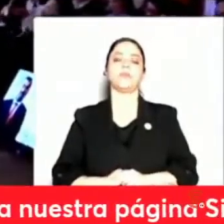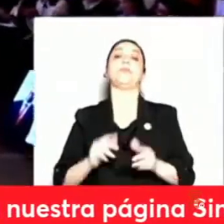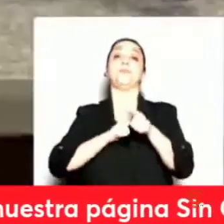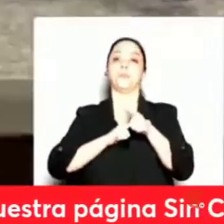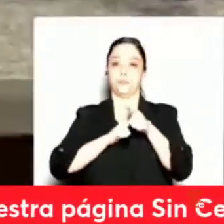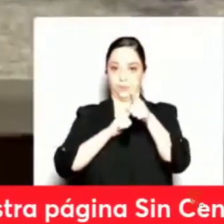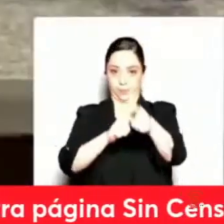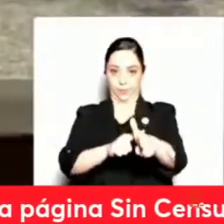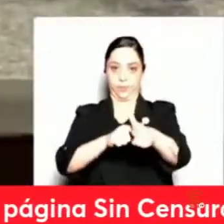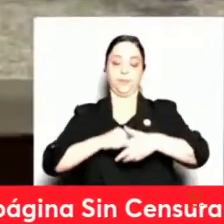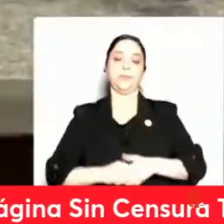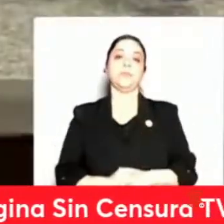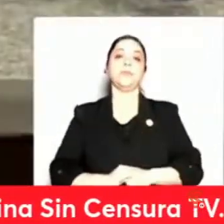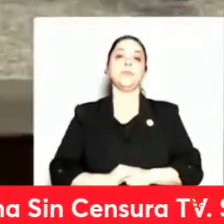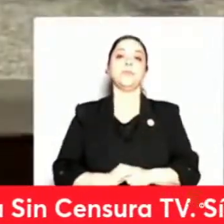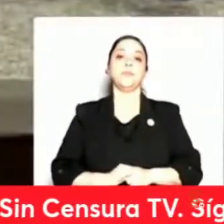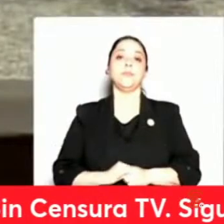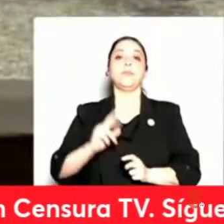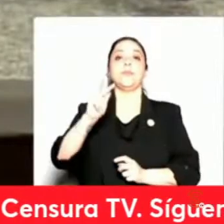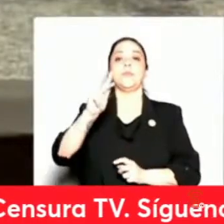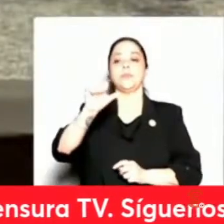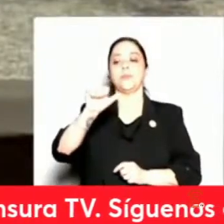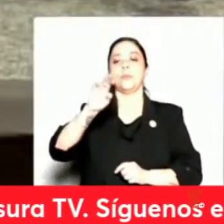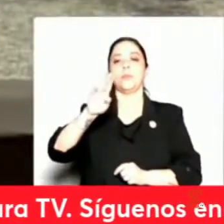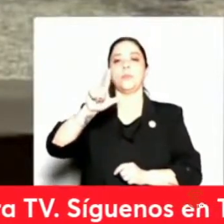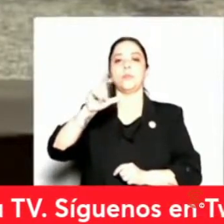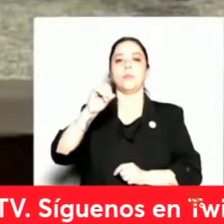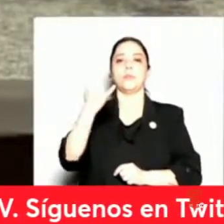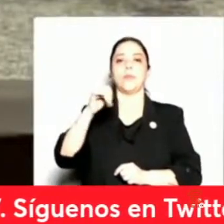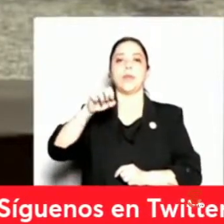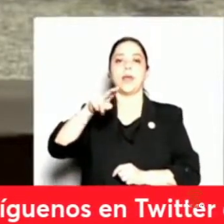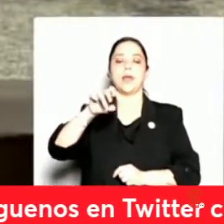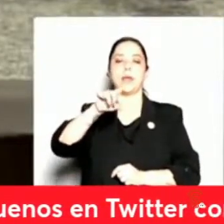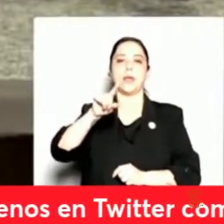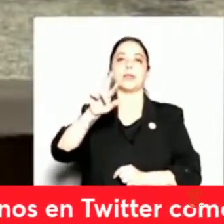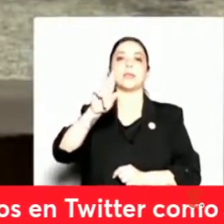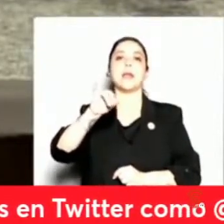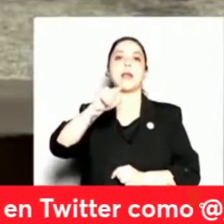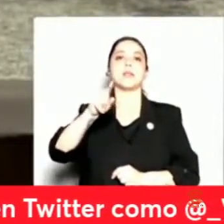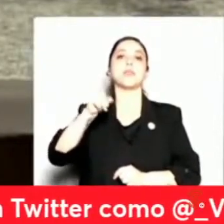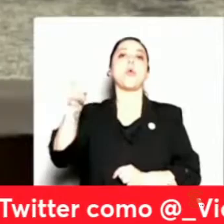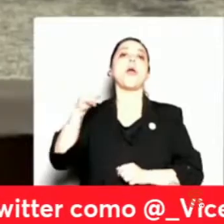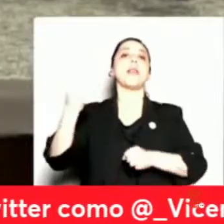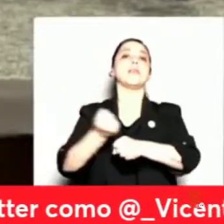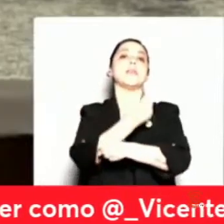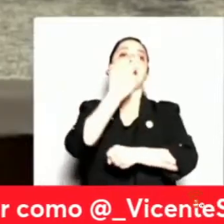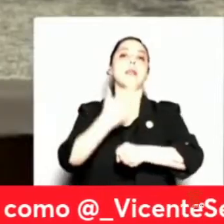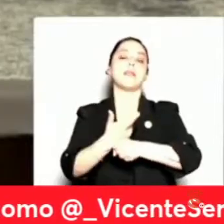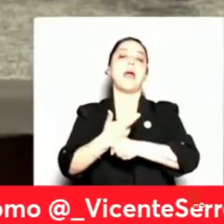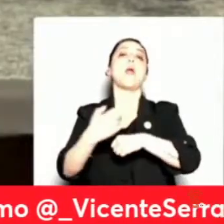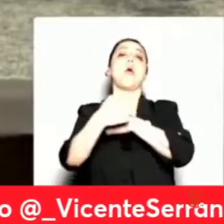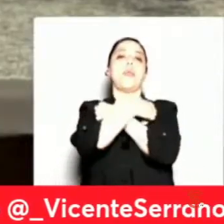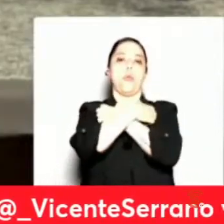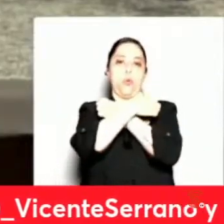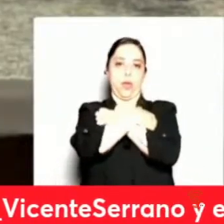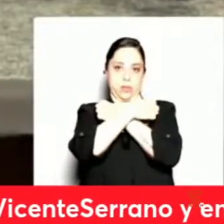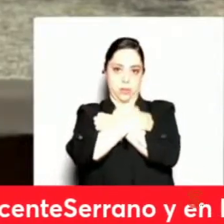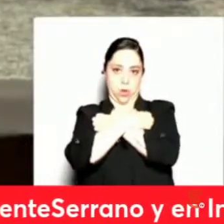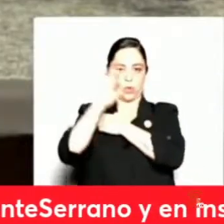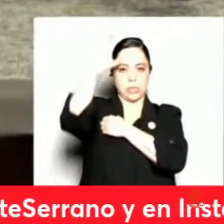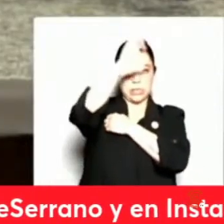Continuamos con Pablo Llanes Rizo. Él será secretario de Educación,